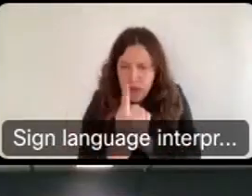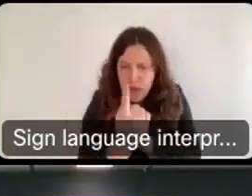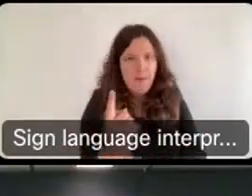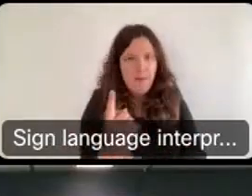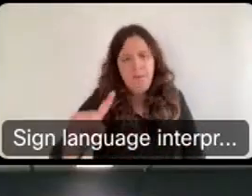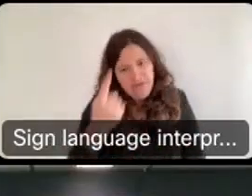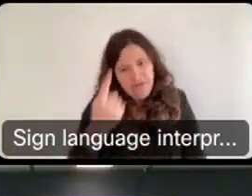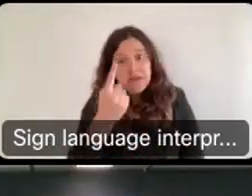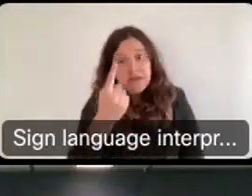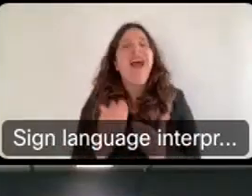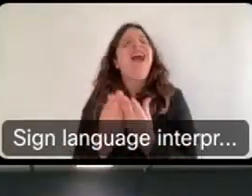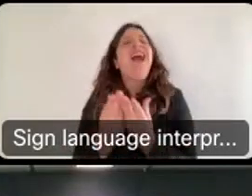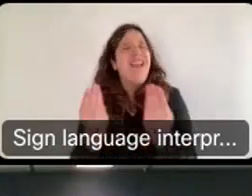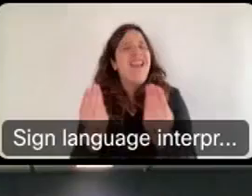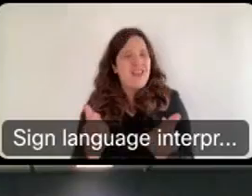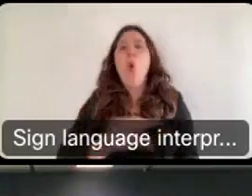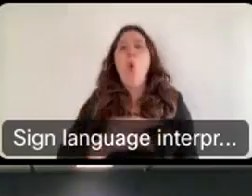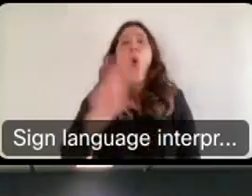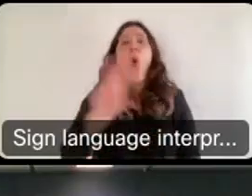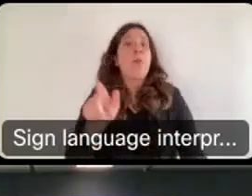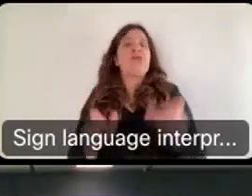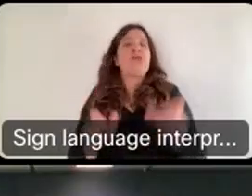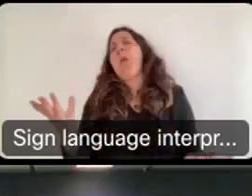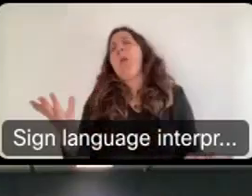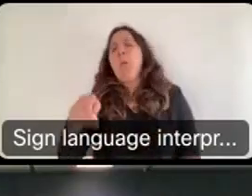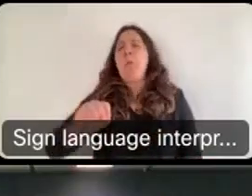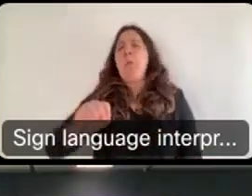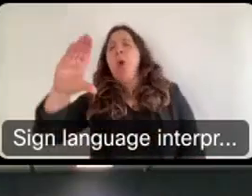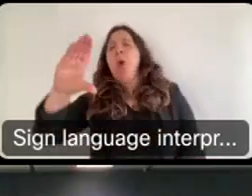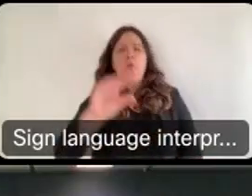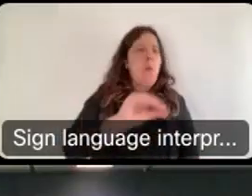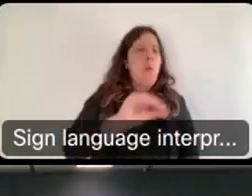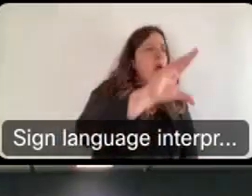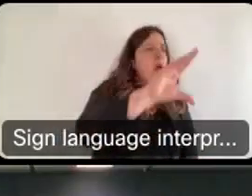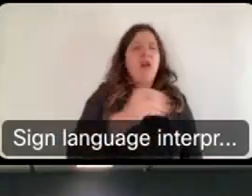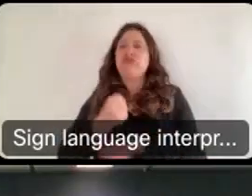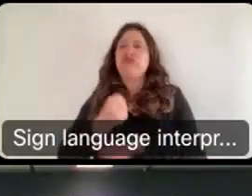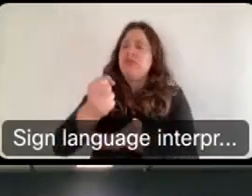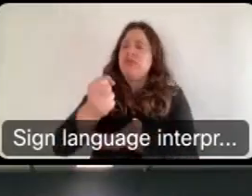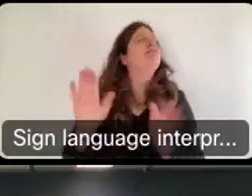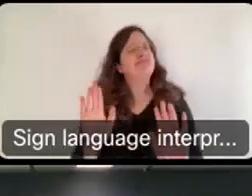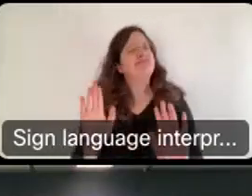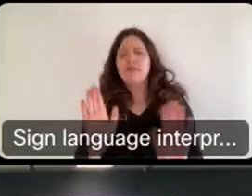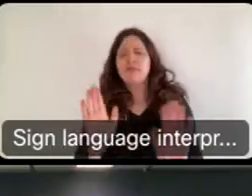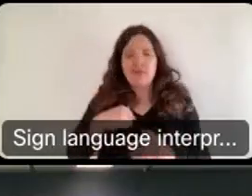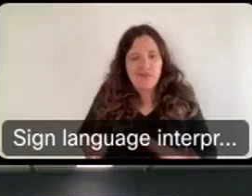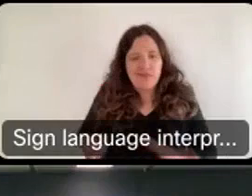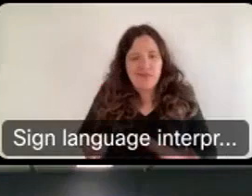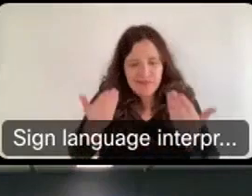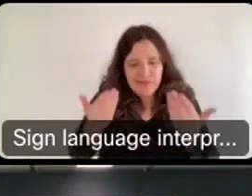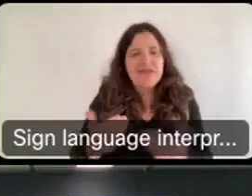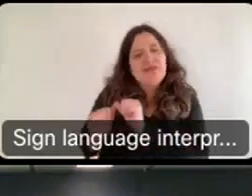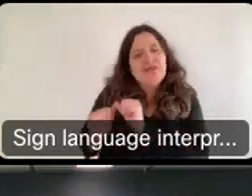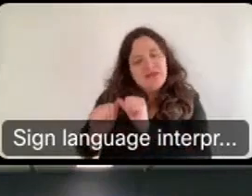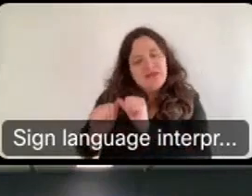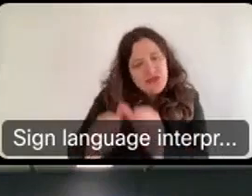toda la población, independientemente de su capacidad de pago, con mecanismos de financiamientos solidarios y sostenibles y que tengan la